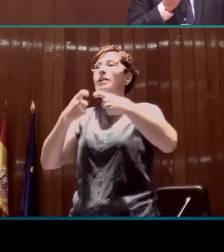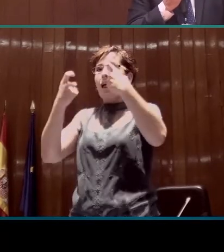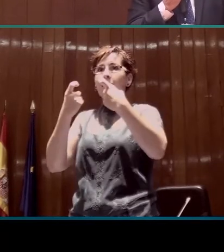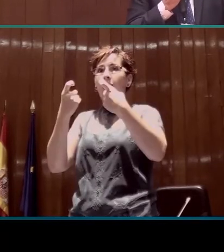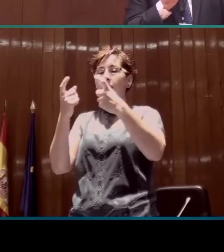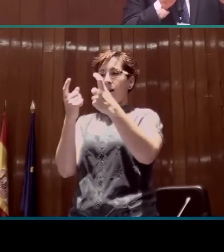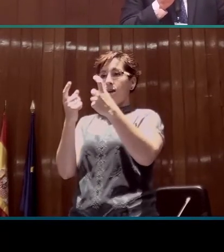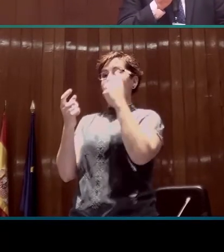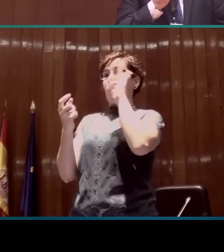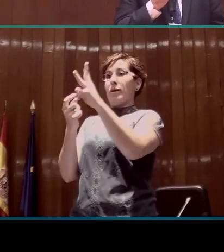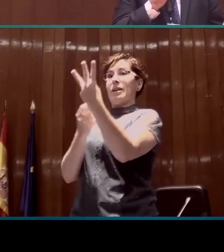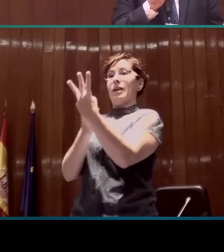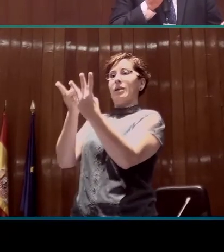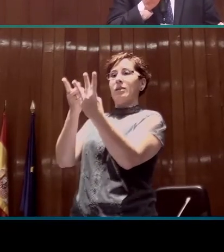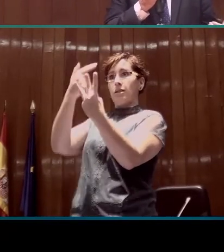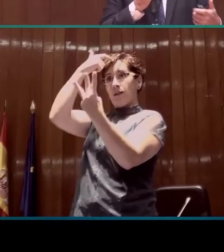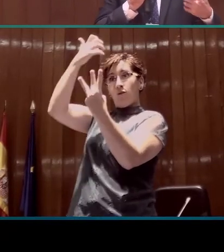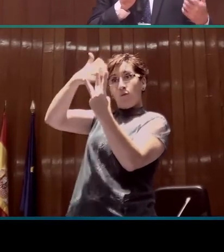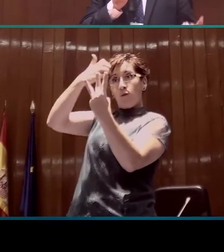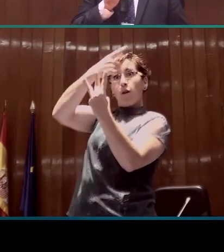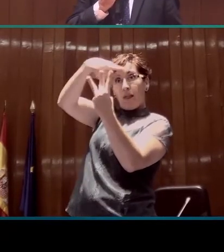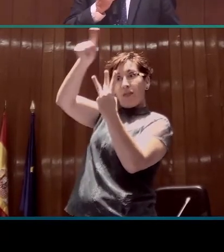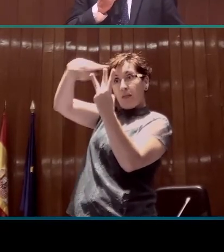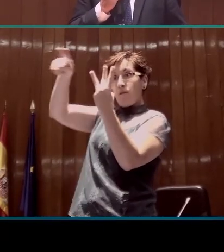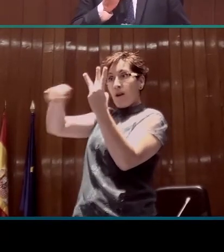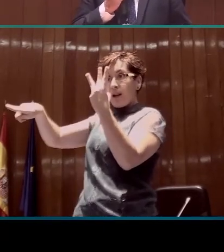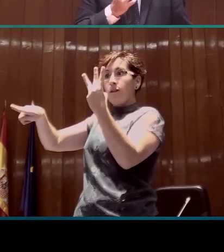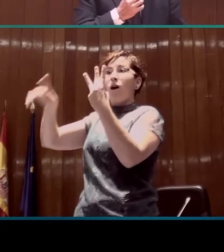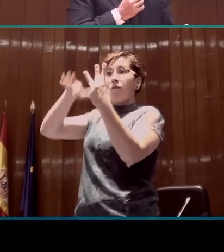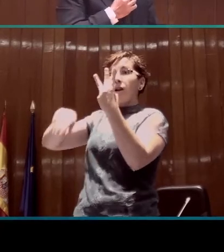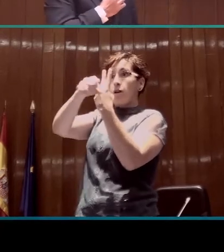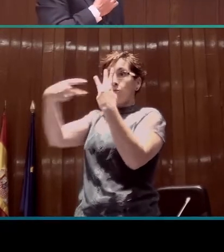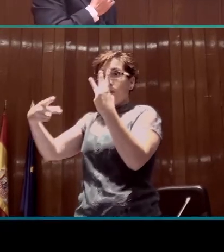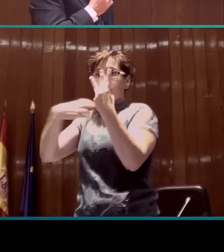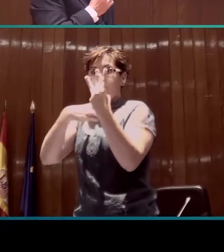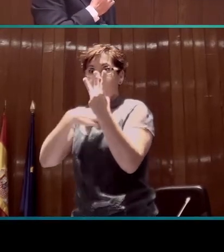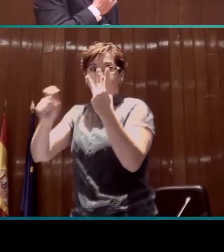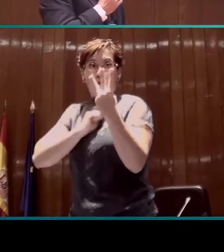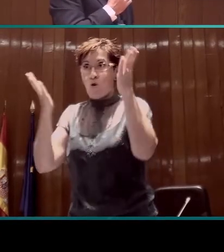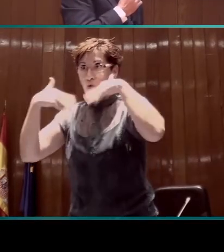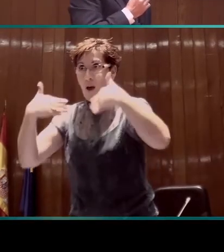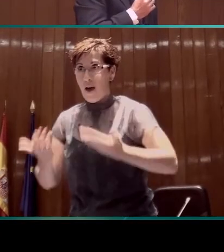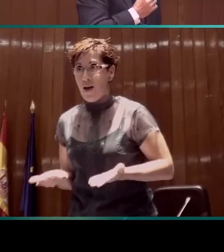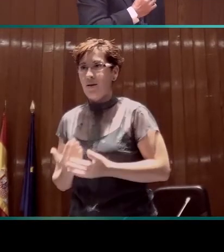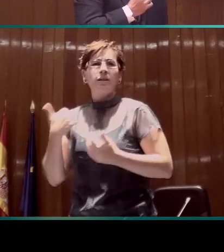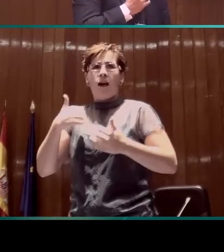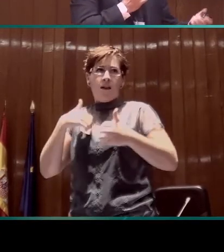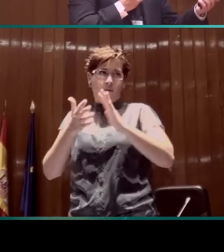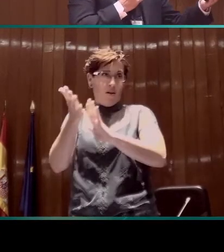forma diferente los distintos parámetros configuracionales. Bien, voy acabando